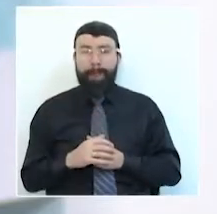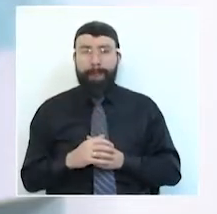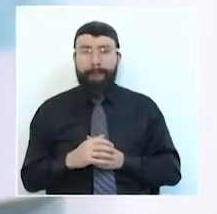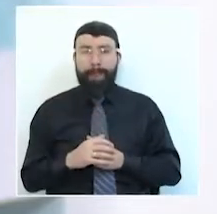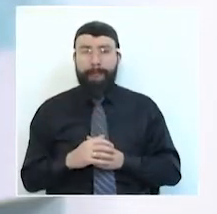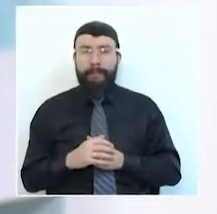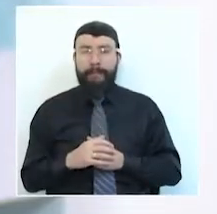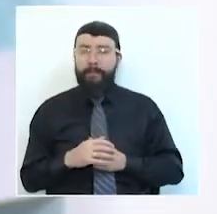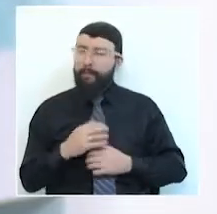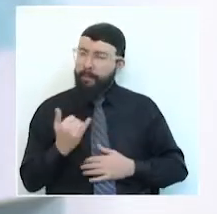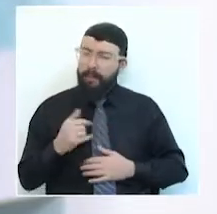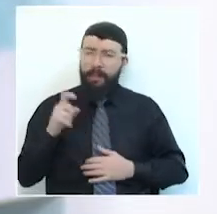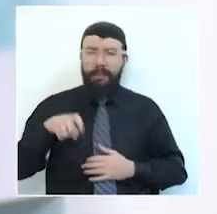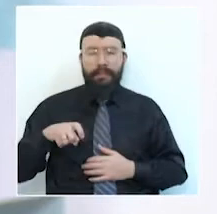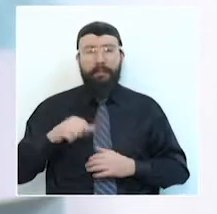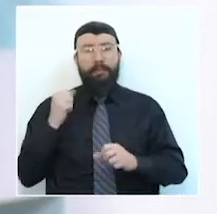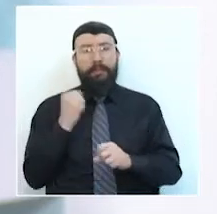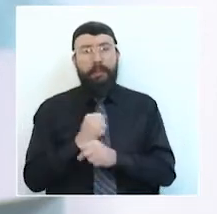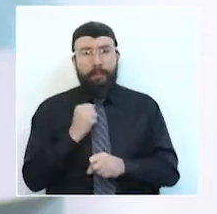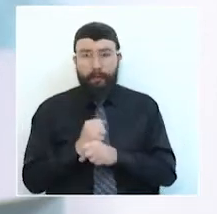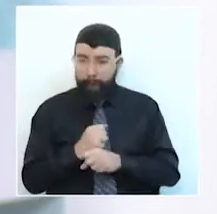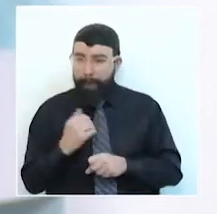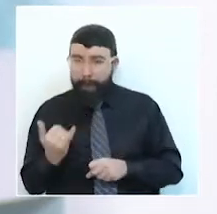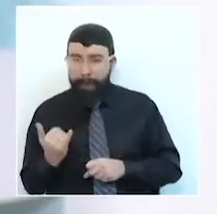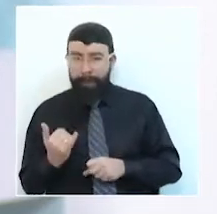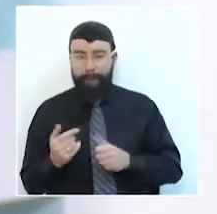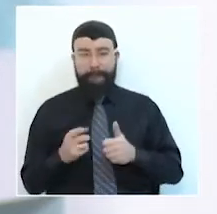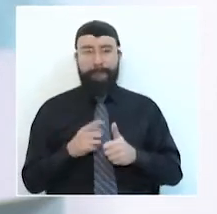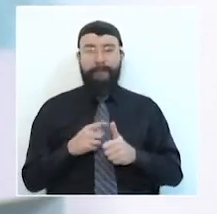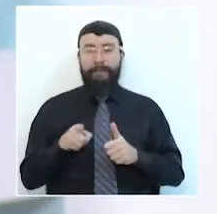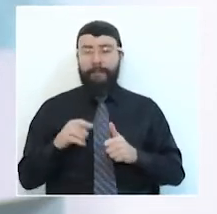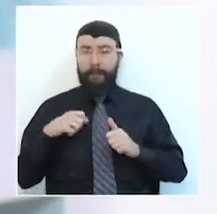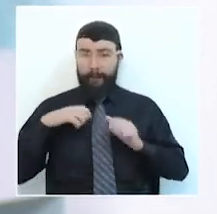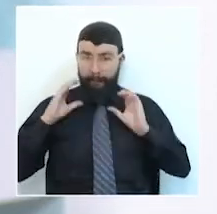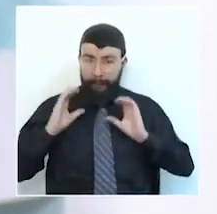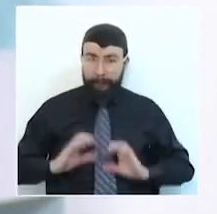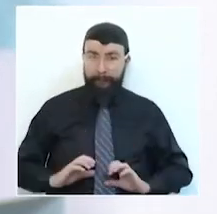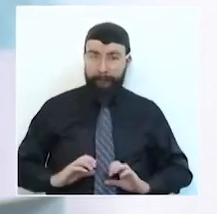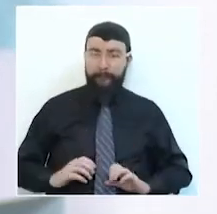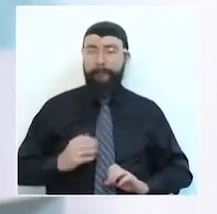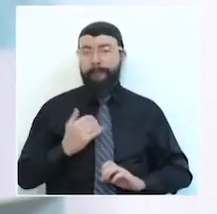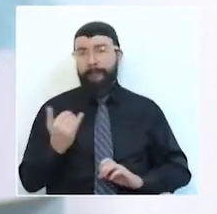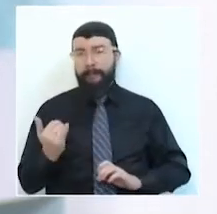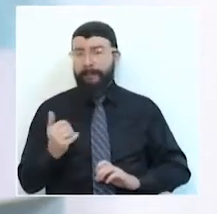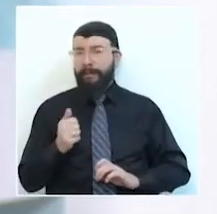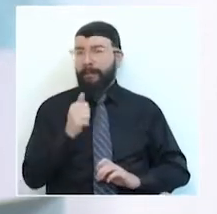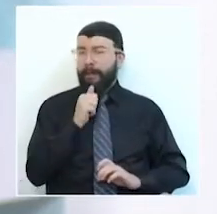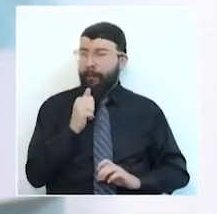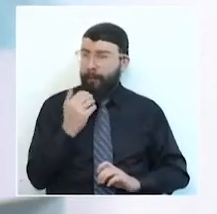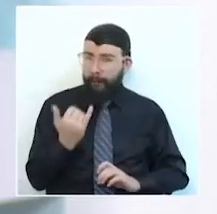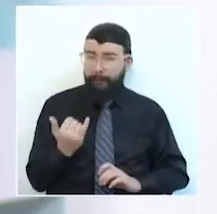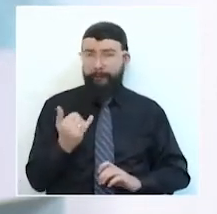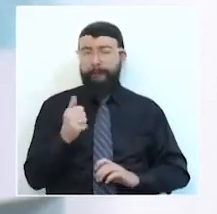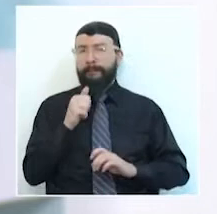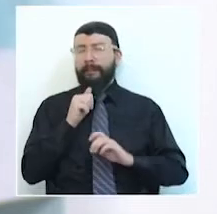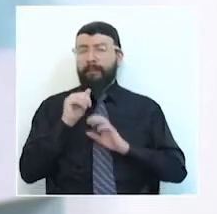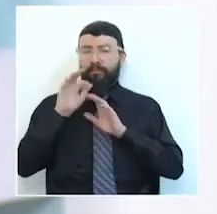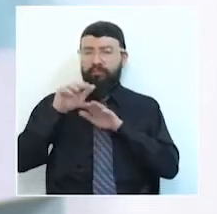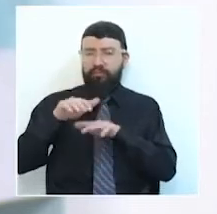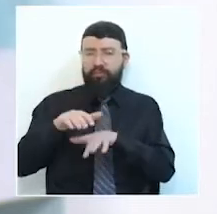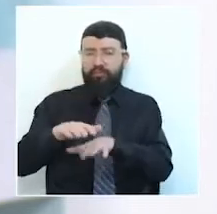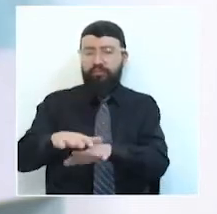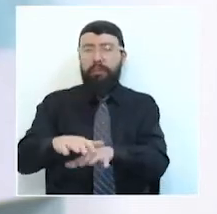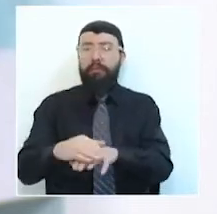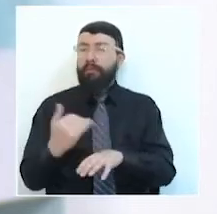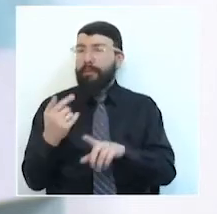necesitamos trabajar lo que es la parte del cuerpo y eso con las aguas termales con masajes con las diferentes